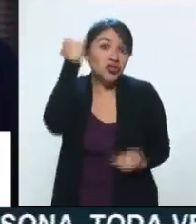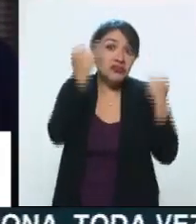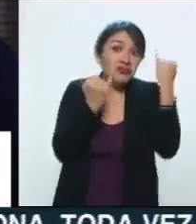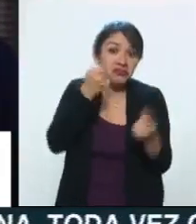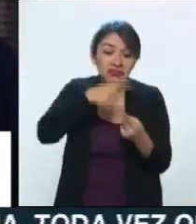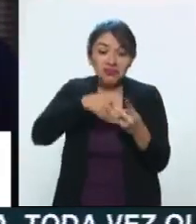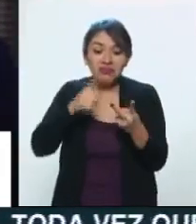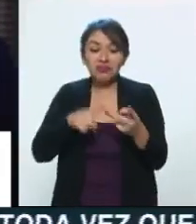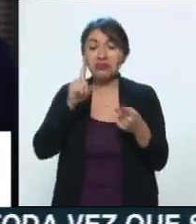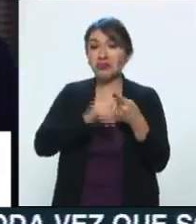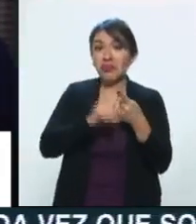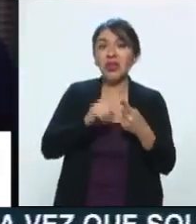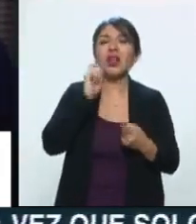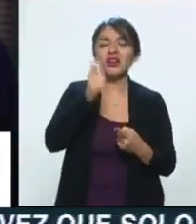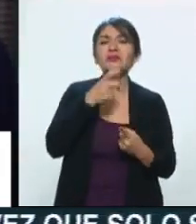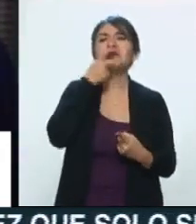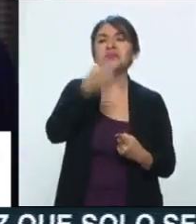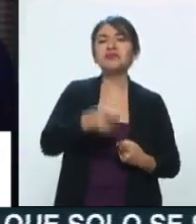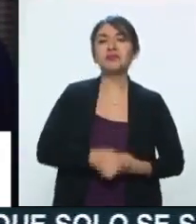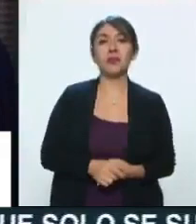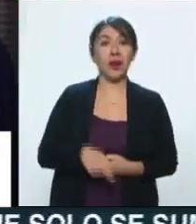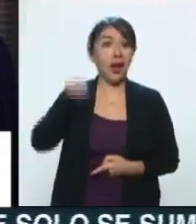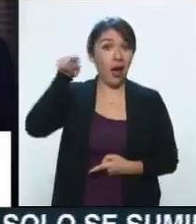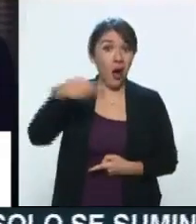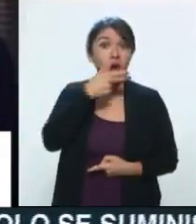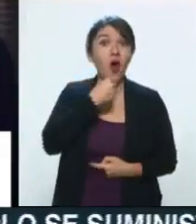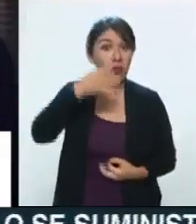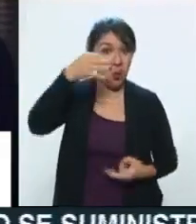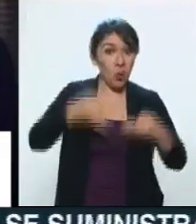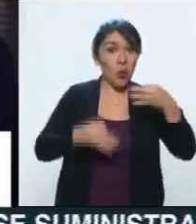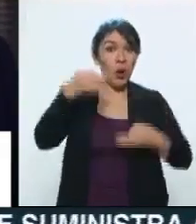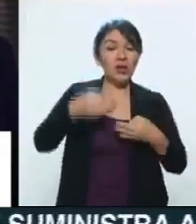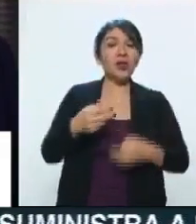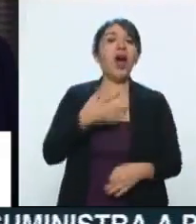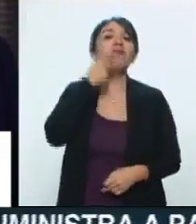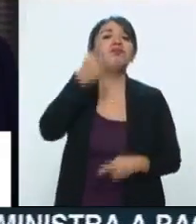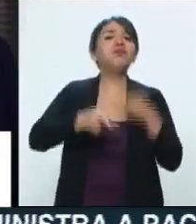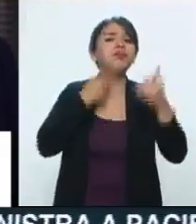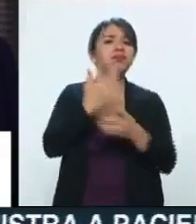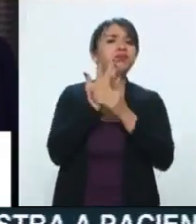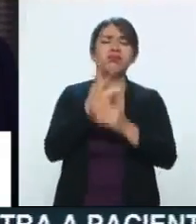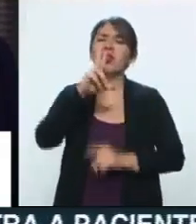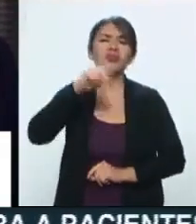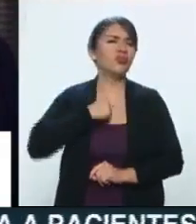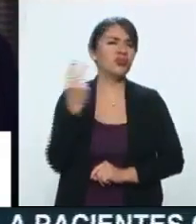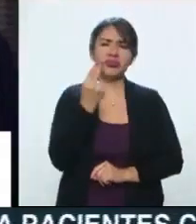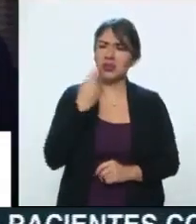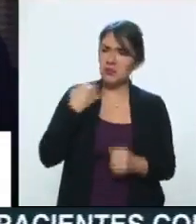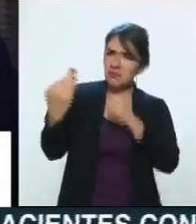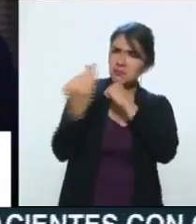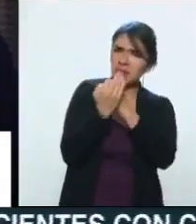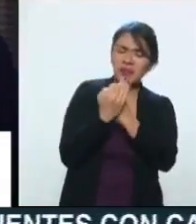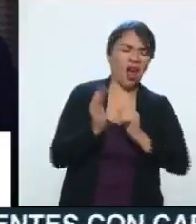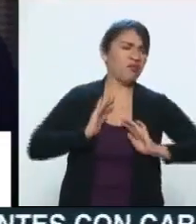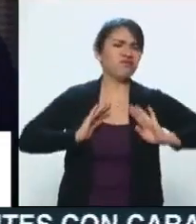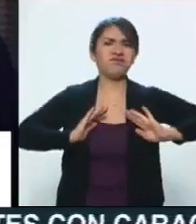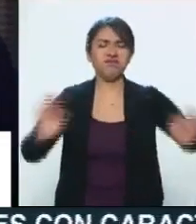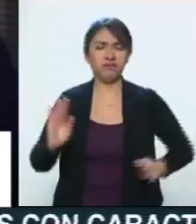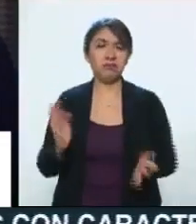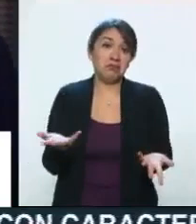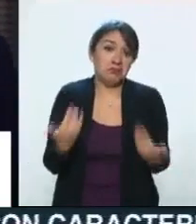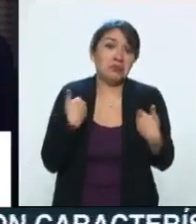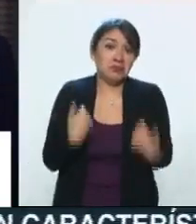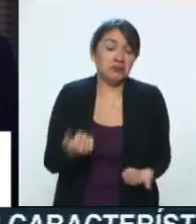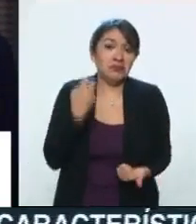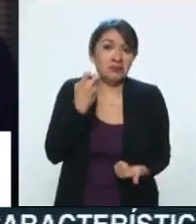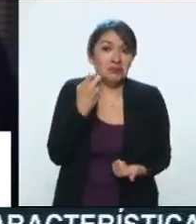torno a esto. Una que dice que el propio juez dijo que no necesitaba esa protección. Se entiende